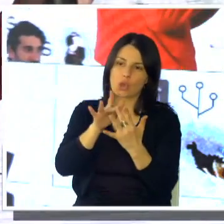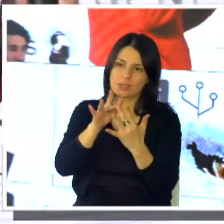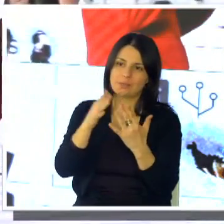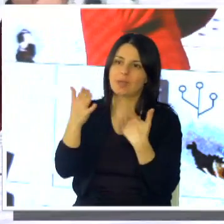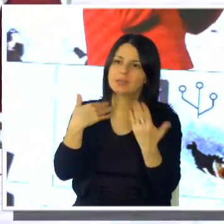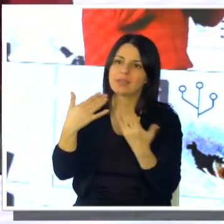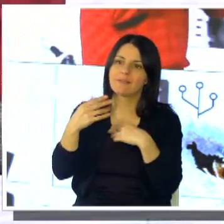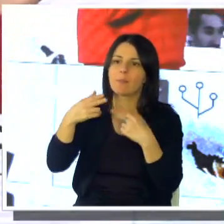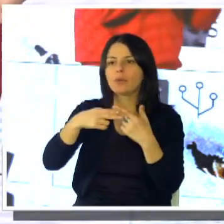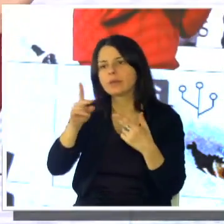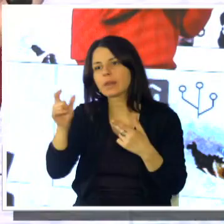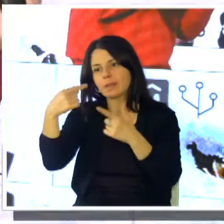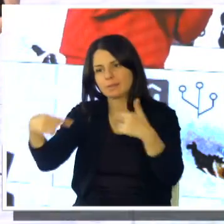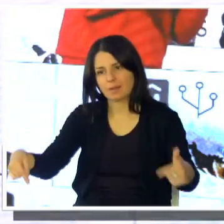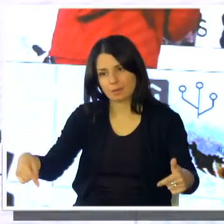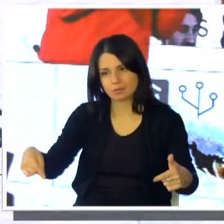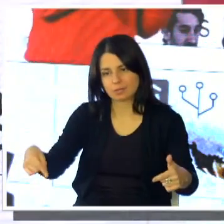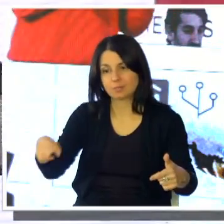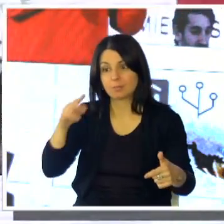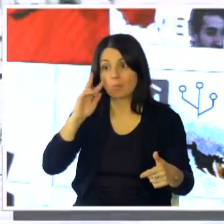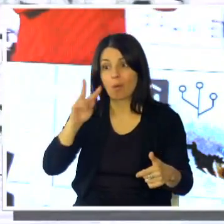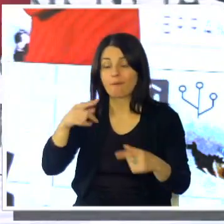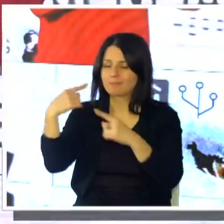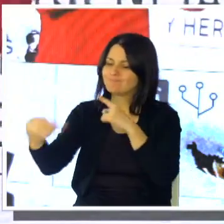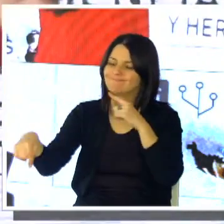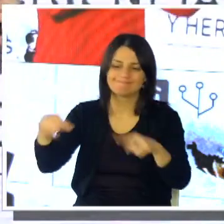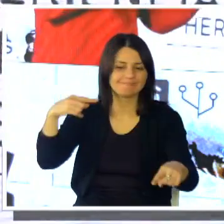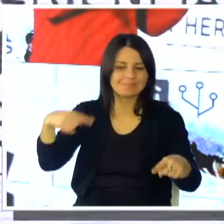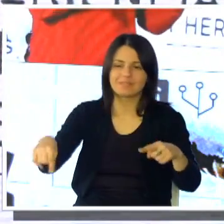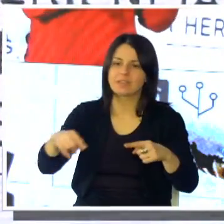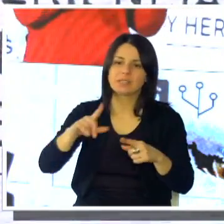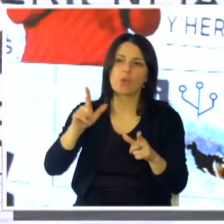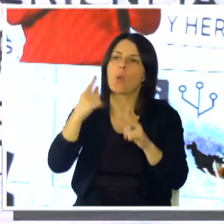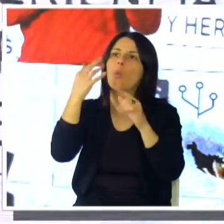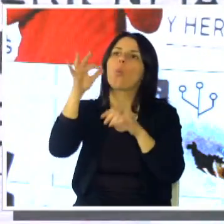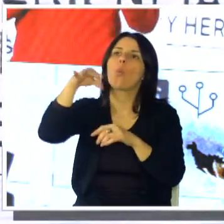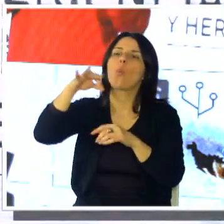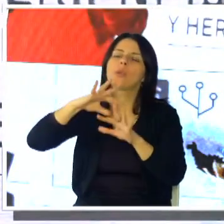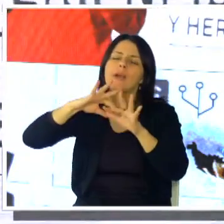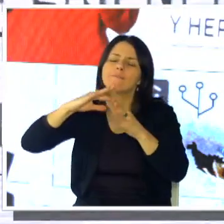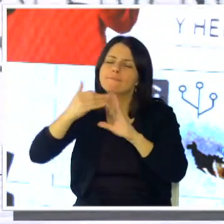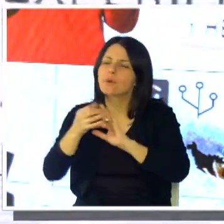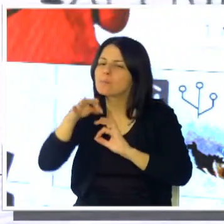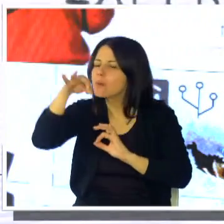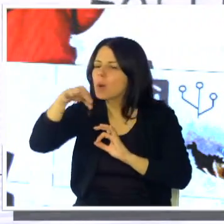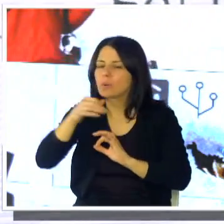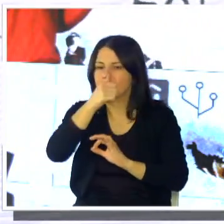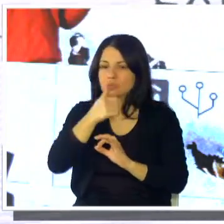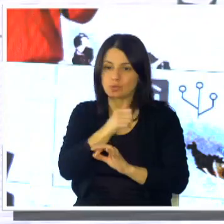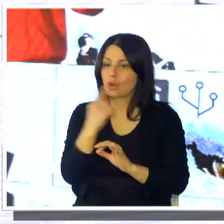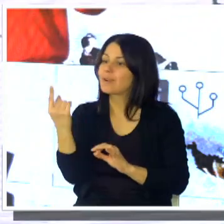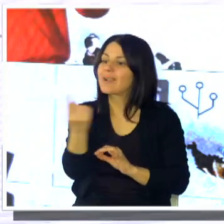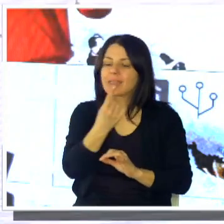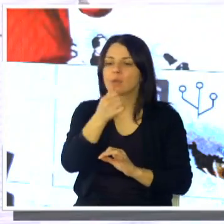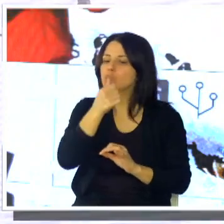Internet de las Cosas, y no vamos a encontrar una fórmula o receta, sino que cada caso va a tener